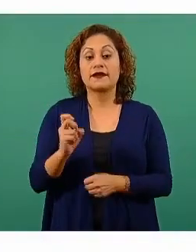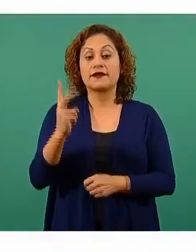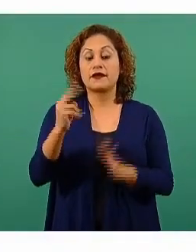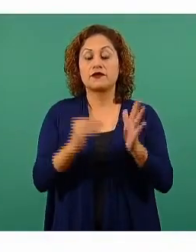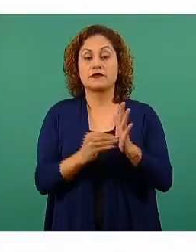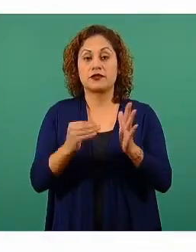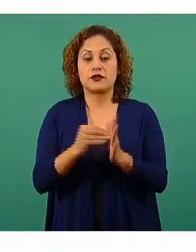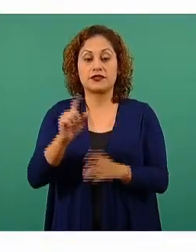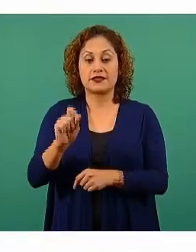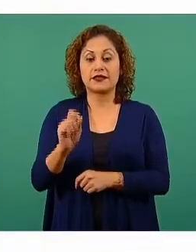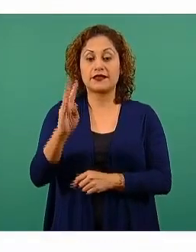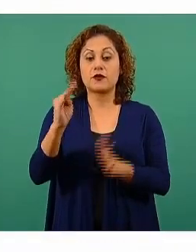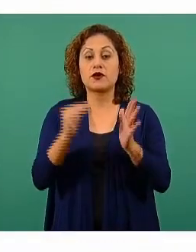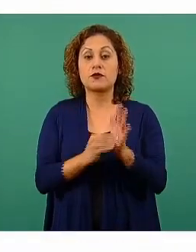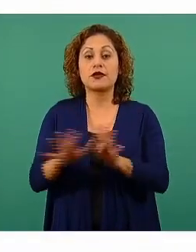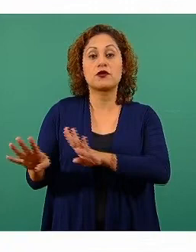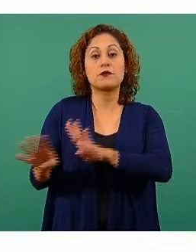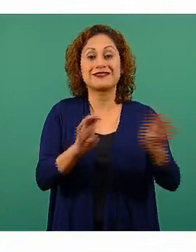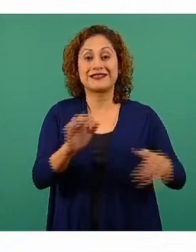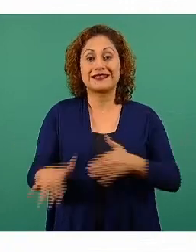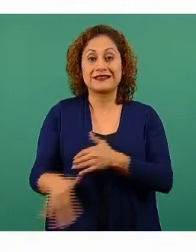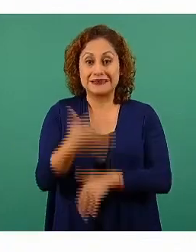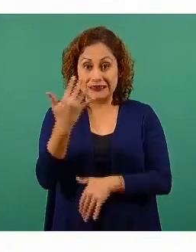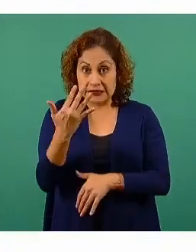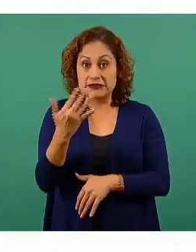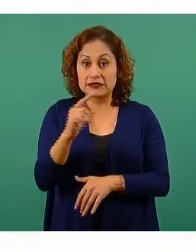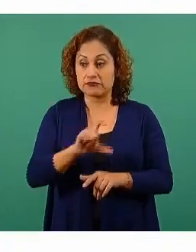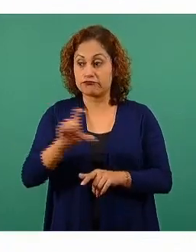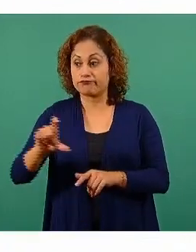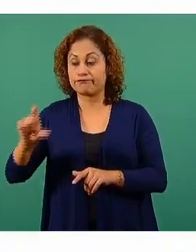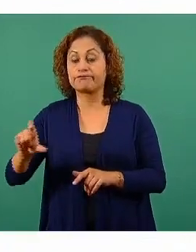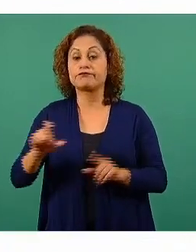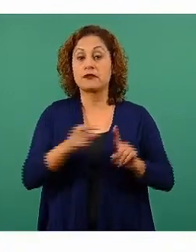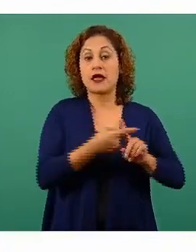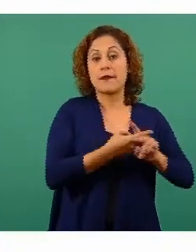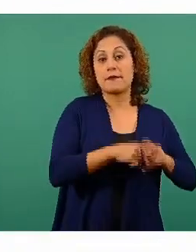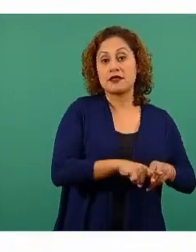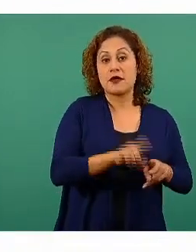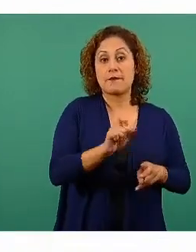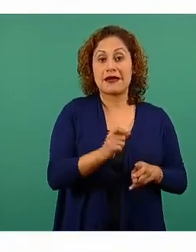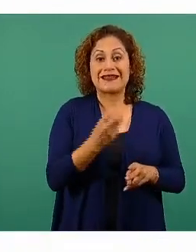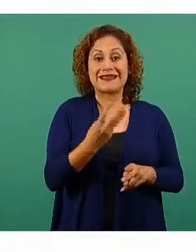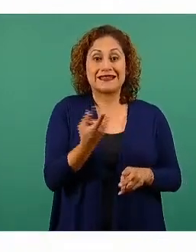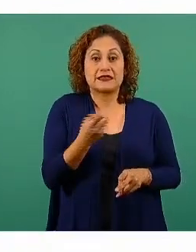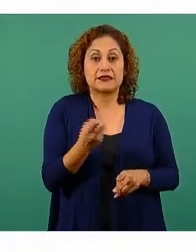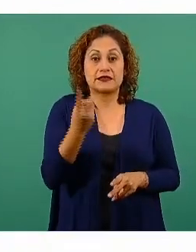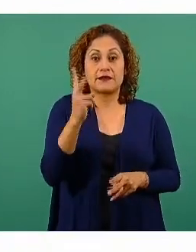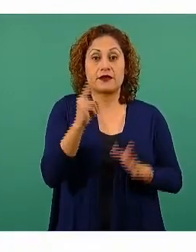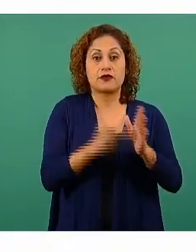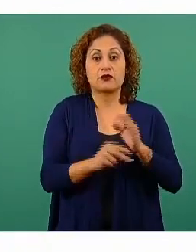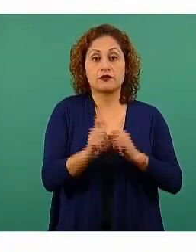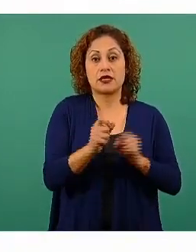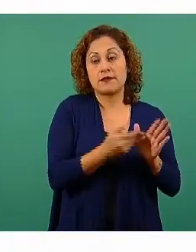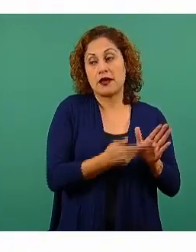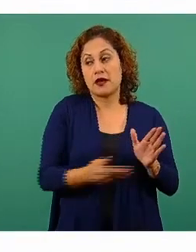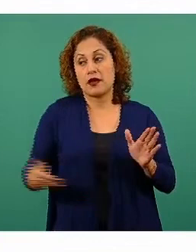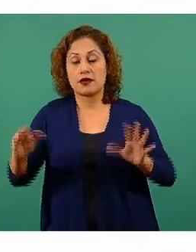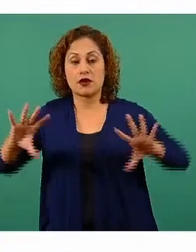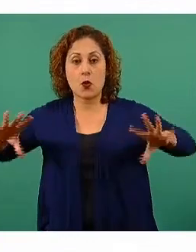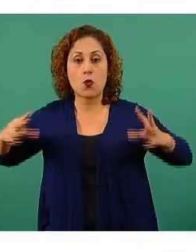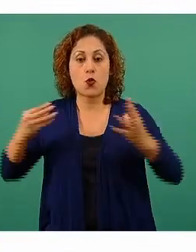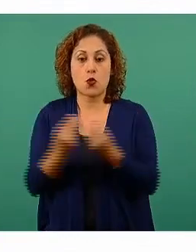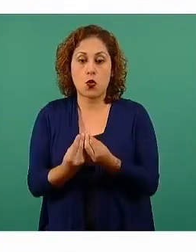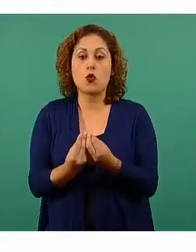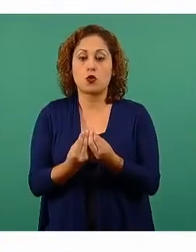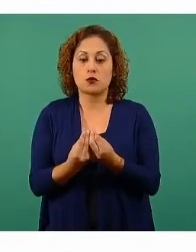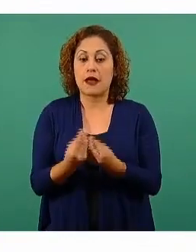32.074.915 dosis de vacuna que algún momento han llegado a México desde el 23 de diciembre del año pasado. La gran mayoría, 25